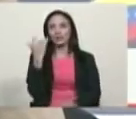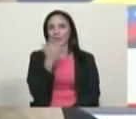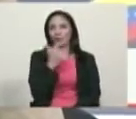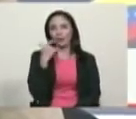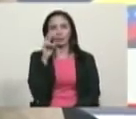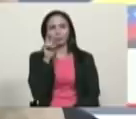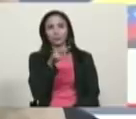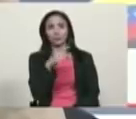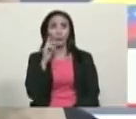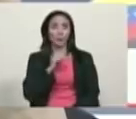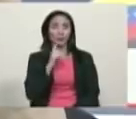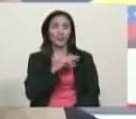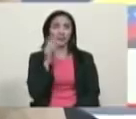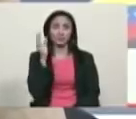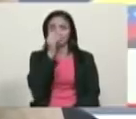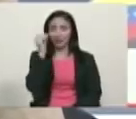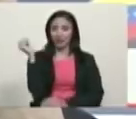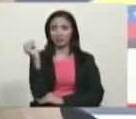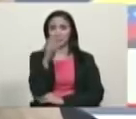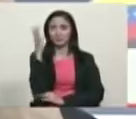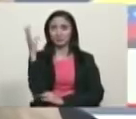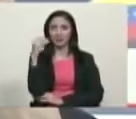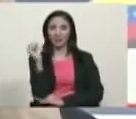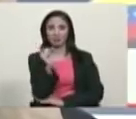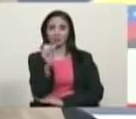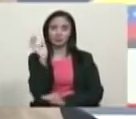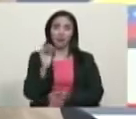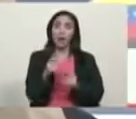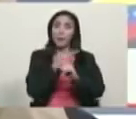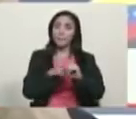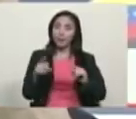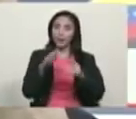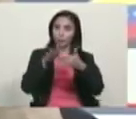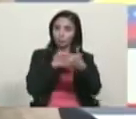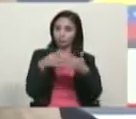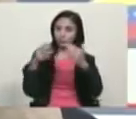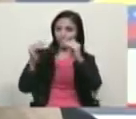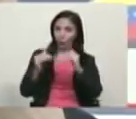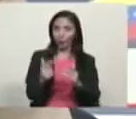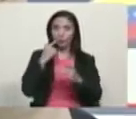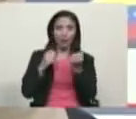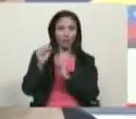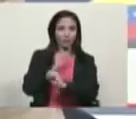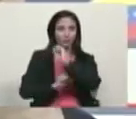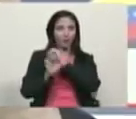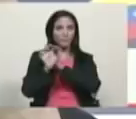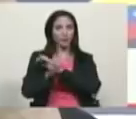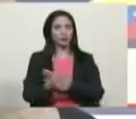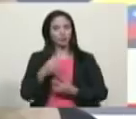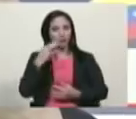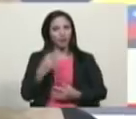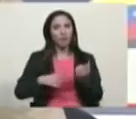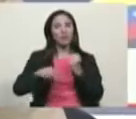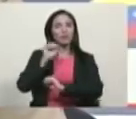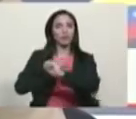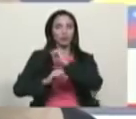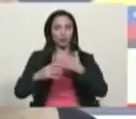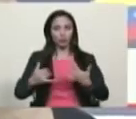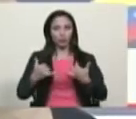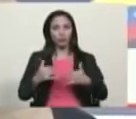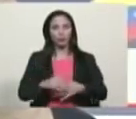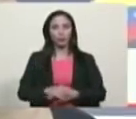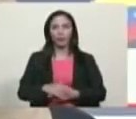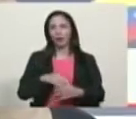mentiras. Pero tenemos que tener una agenda inofensiva. Es así, es verdad. La